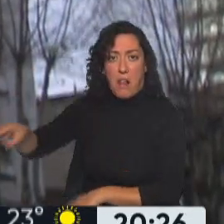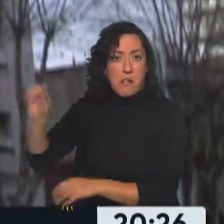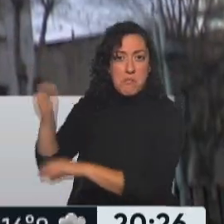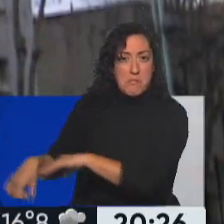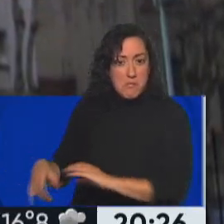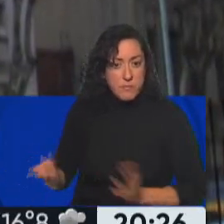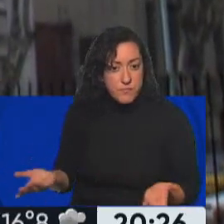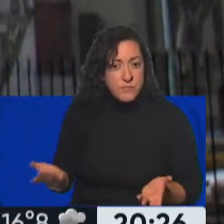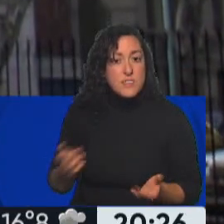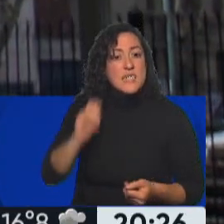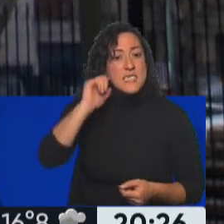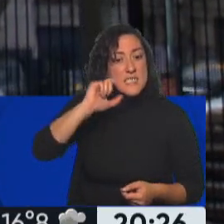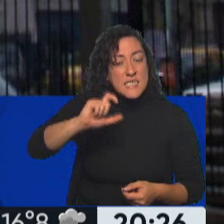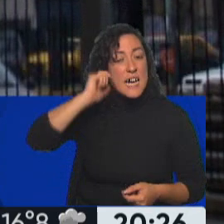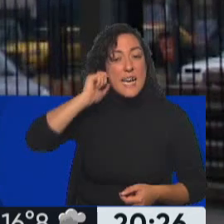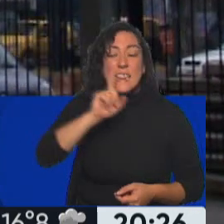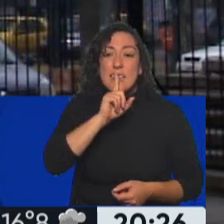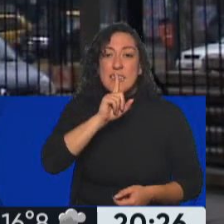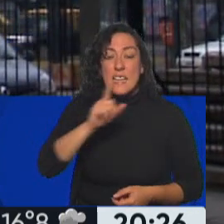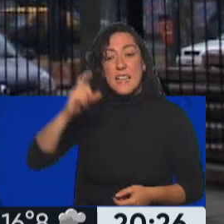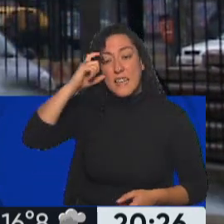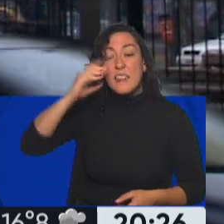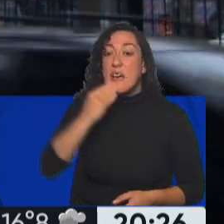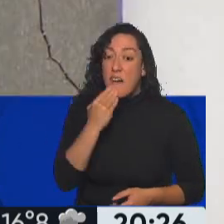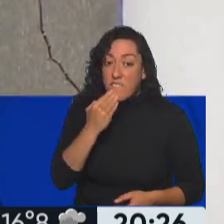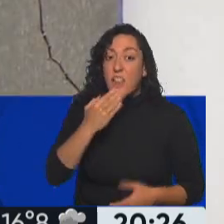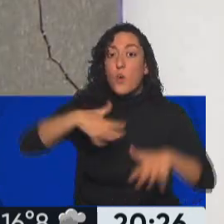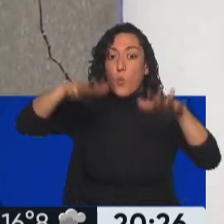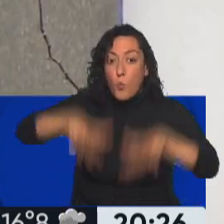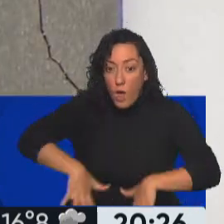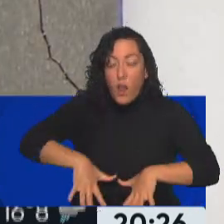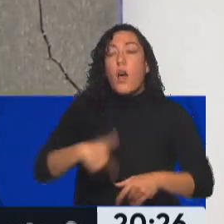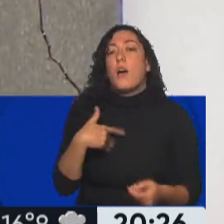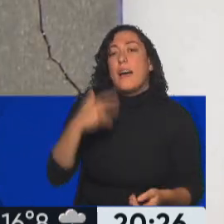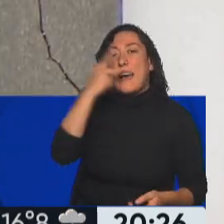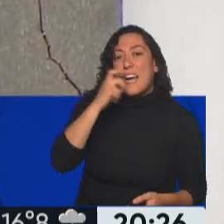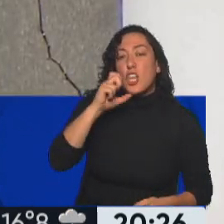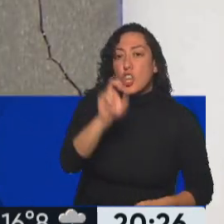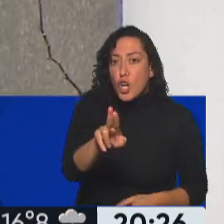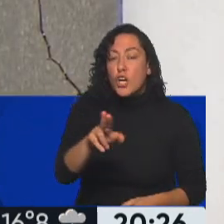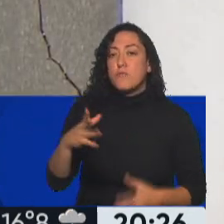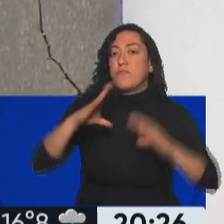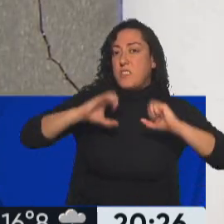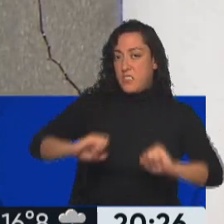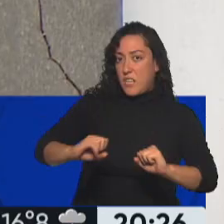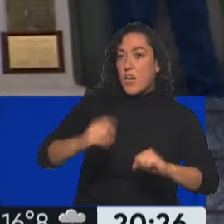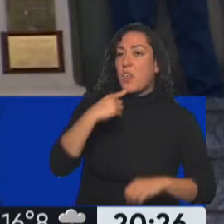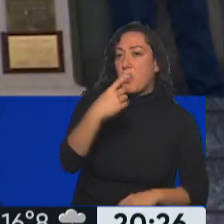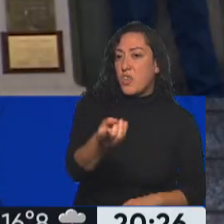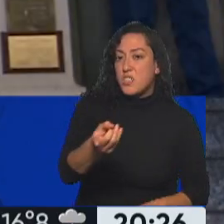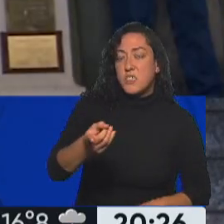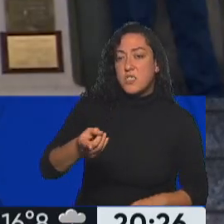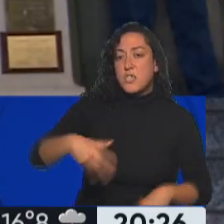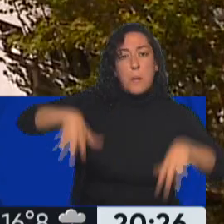la CGT del 10 de abril. Héctor Daer, uno de los 3 cosecretarios de la Central Obrera, aseguró que no hay chances de